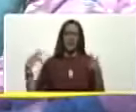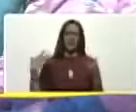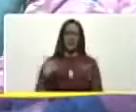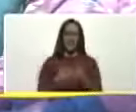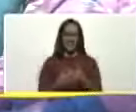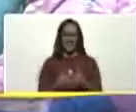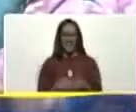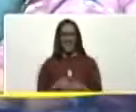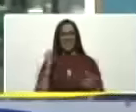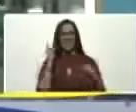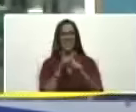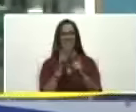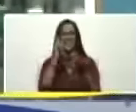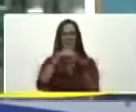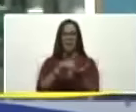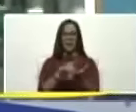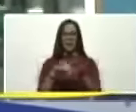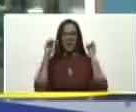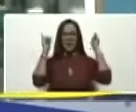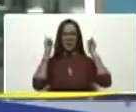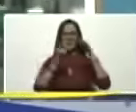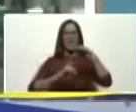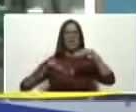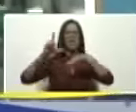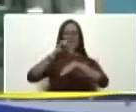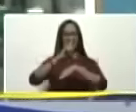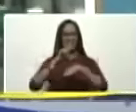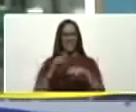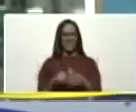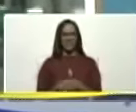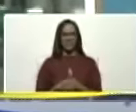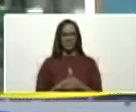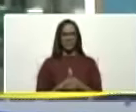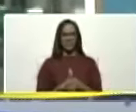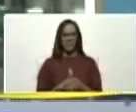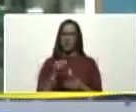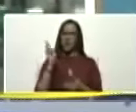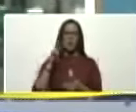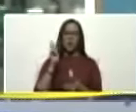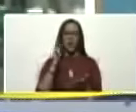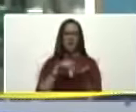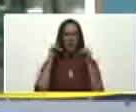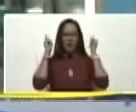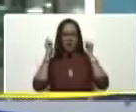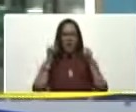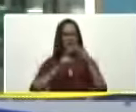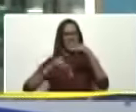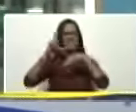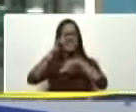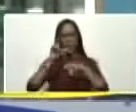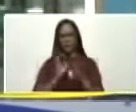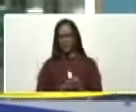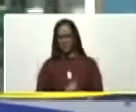Desde que íbamos a los matinés en el liceo. ¿Ustedes nunca fueron a un matiné cuando estaban en el liceo?